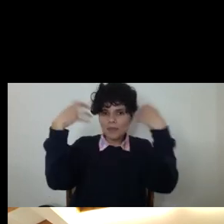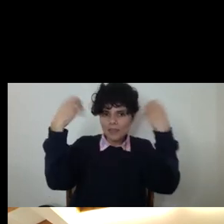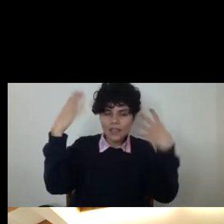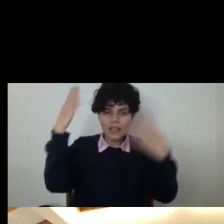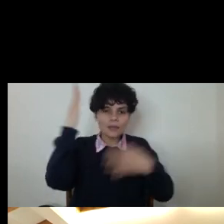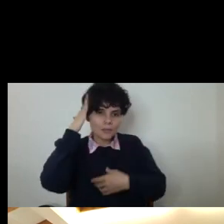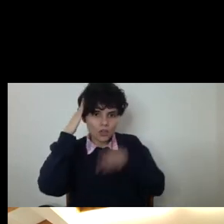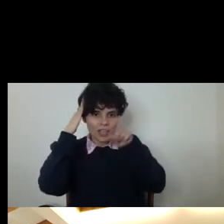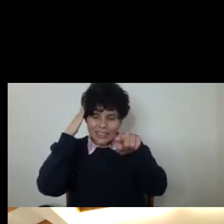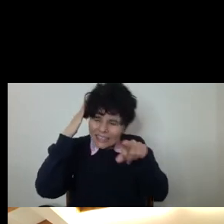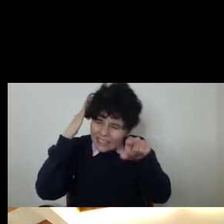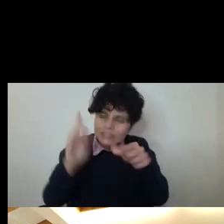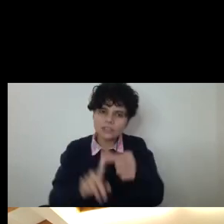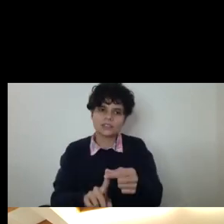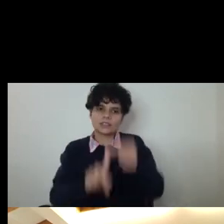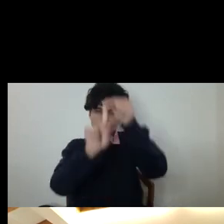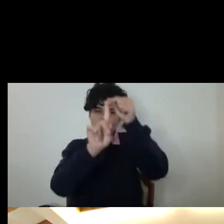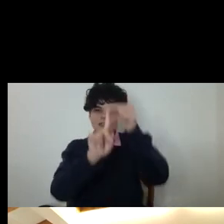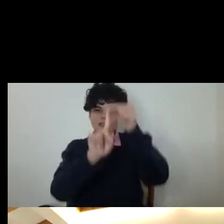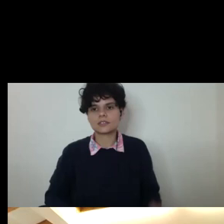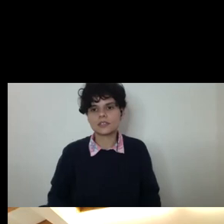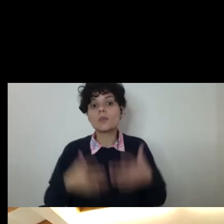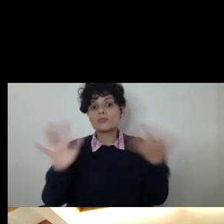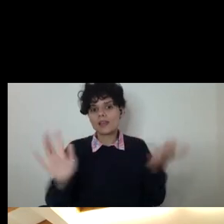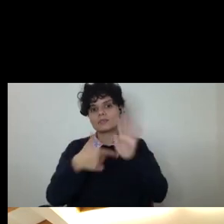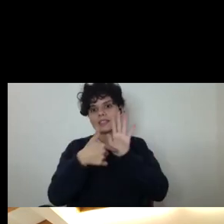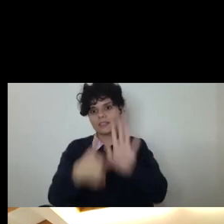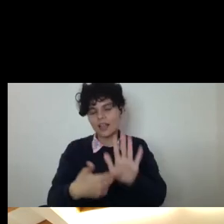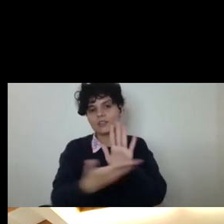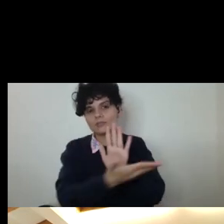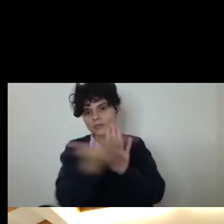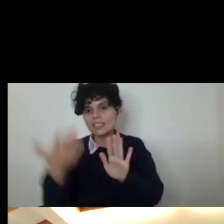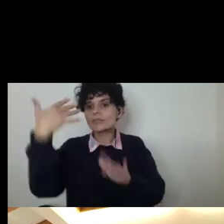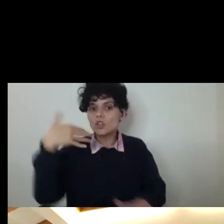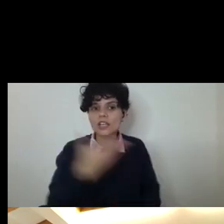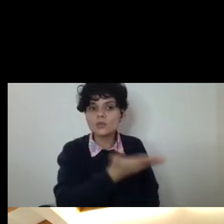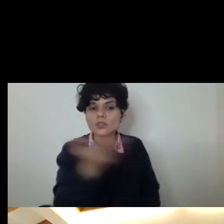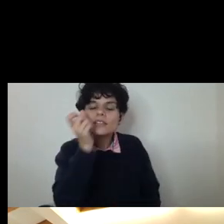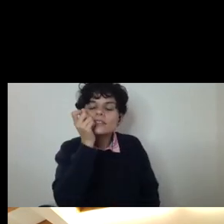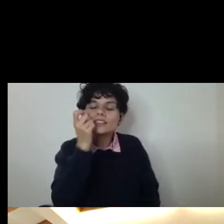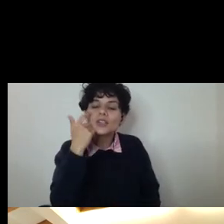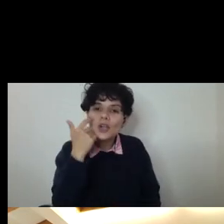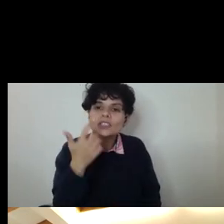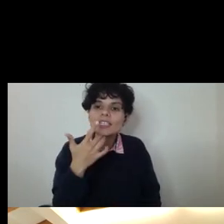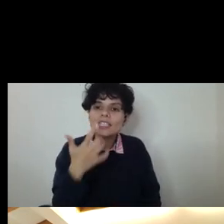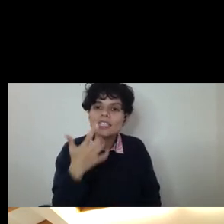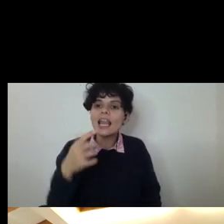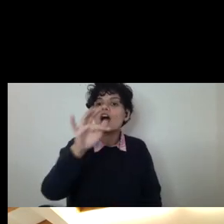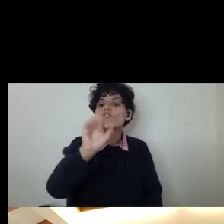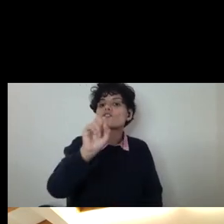memoria. Entonces, por eso se los dejo presentado, porque es muy importante que ustedes recuerden que la fosforilación de CREB